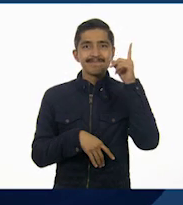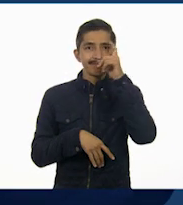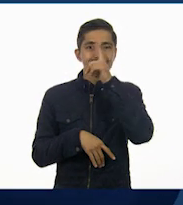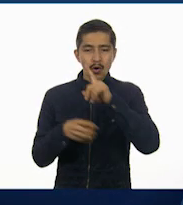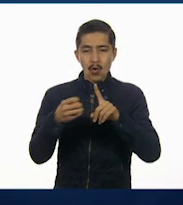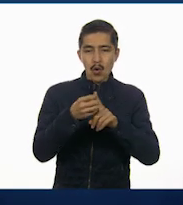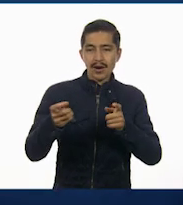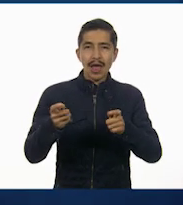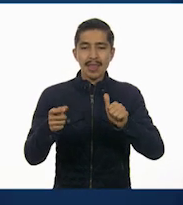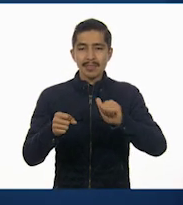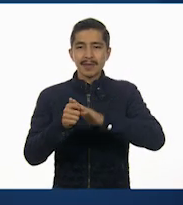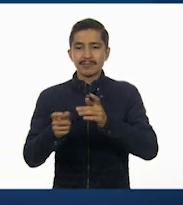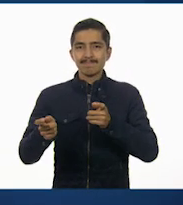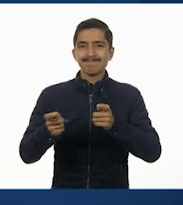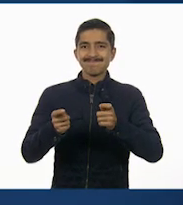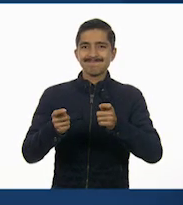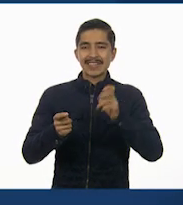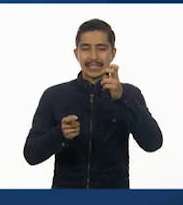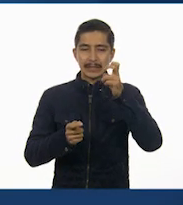organización que administró al imperio.